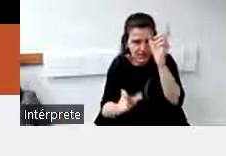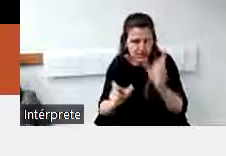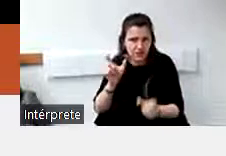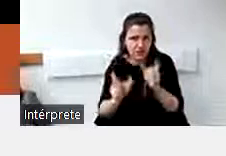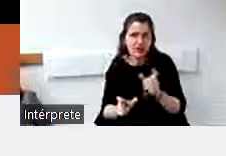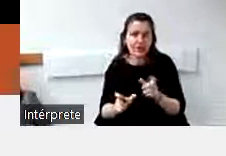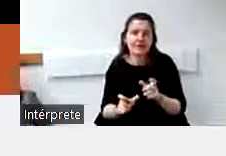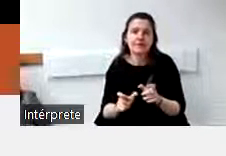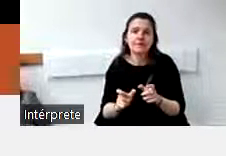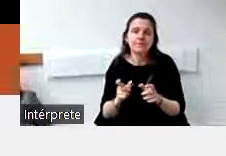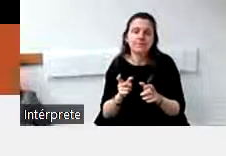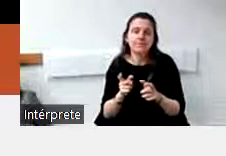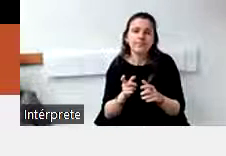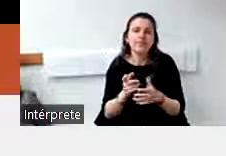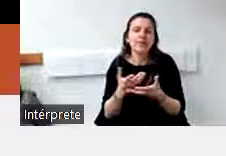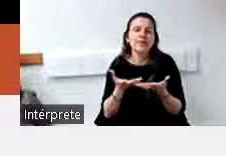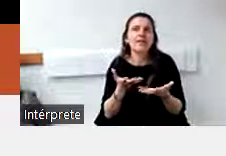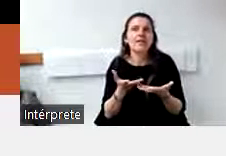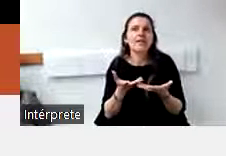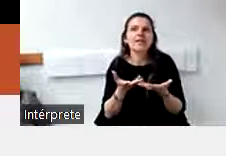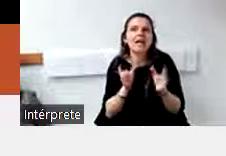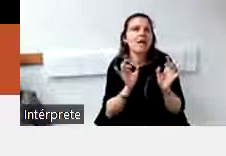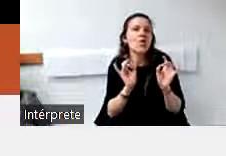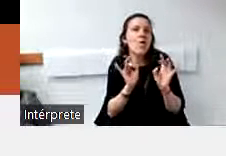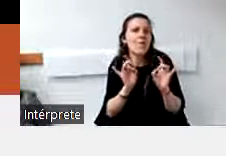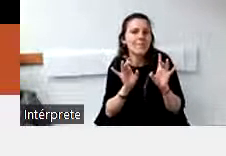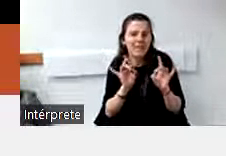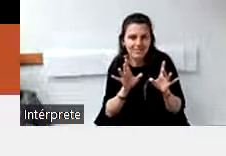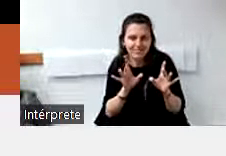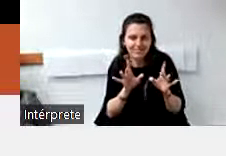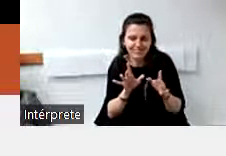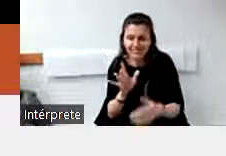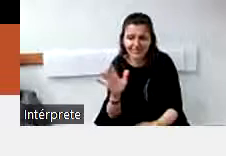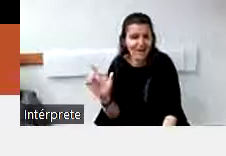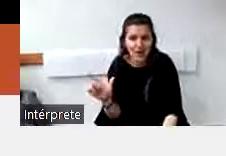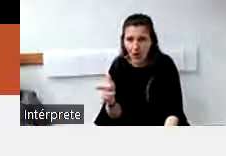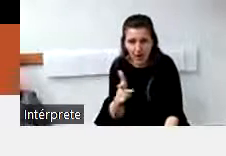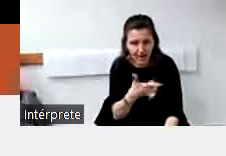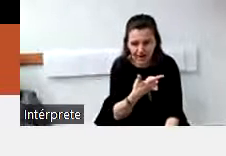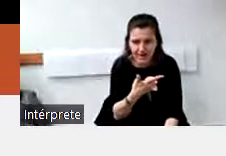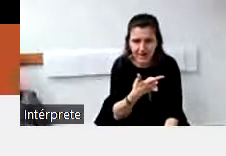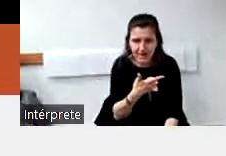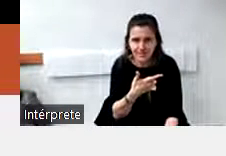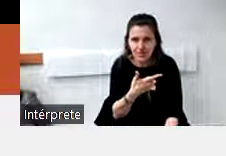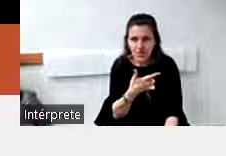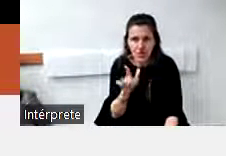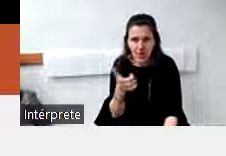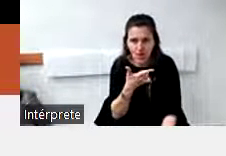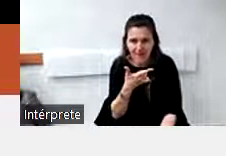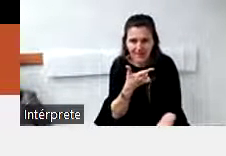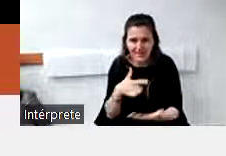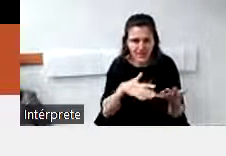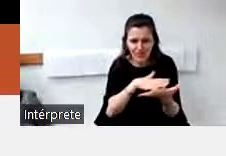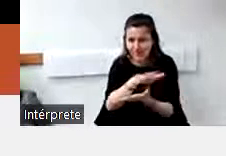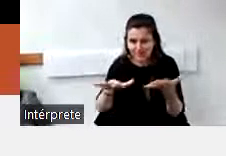La normalidad no existe, pero no existe en ningún tema y menos en la